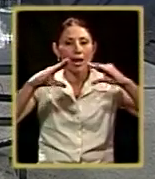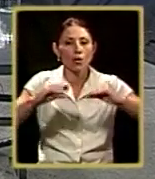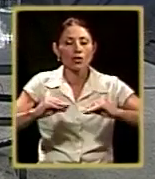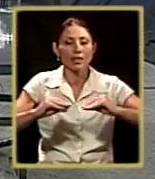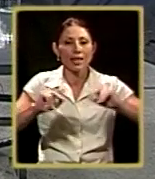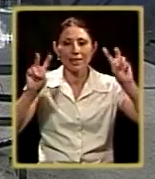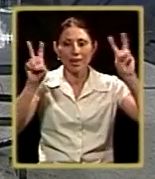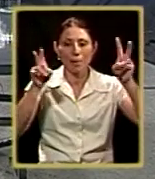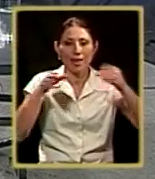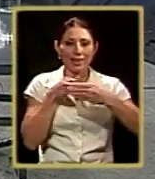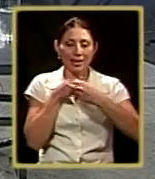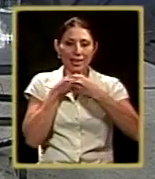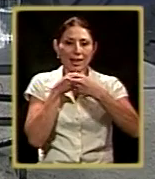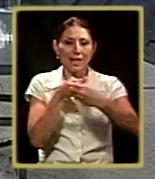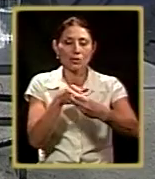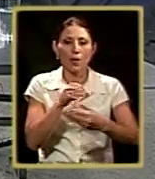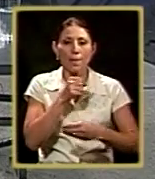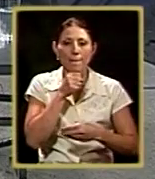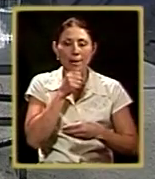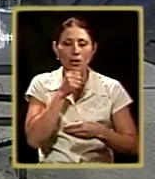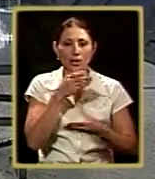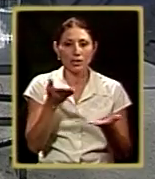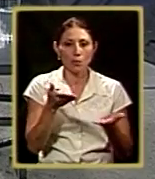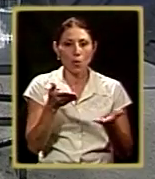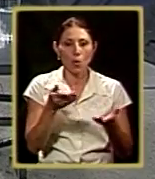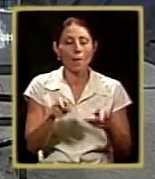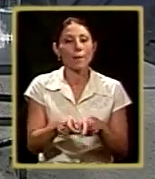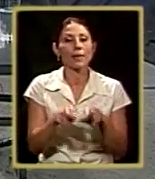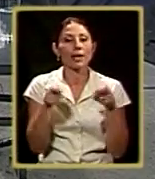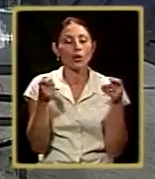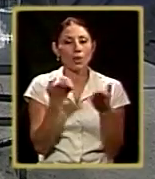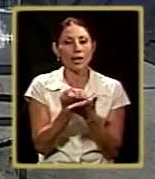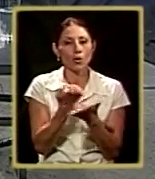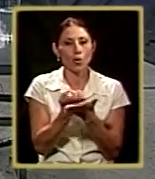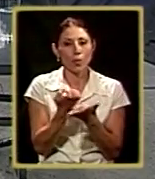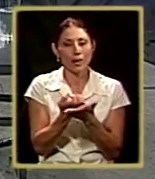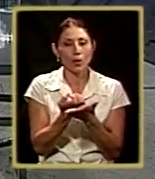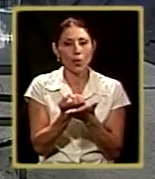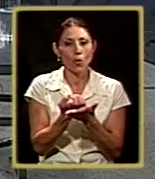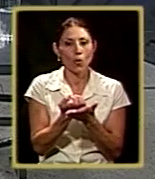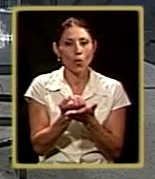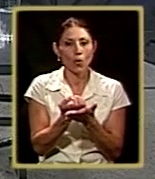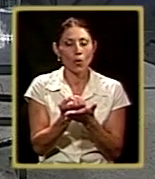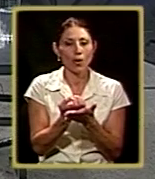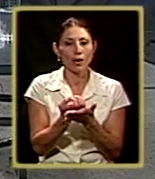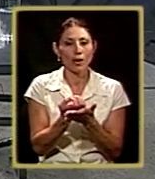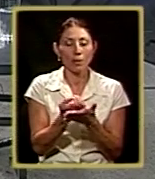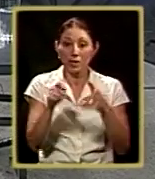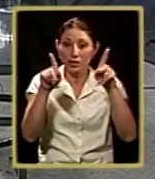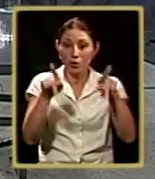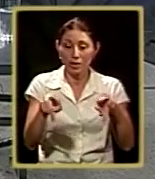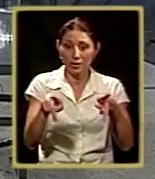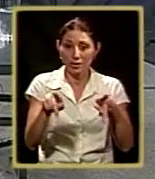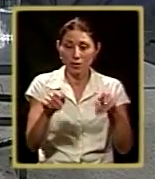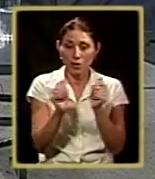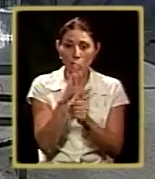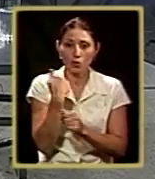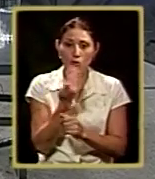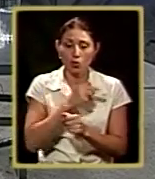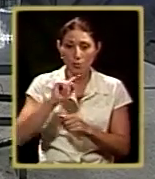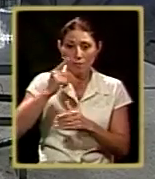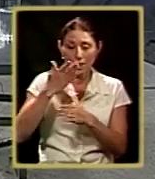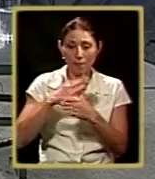en periodismo. Periodismo económico, los que nos acompañaron en la primera parte